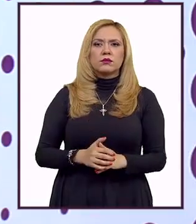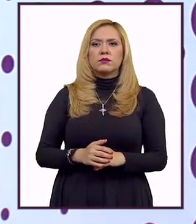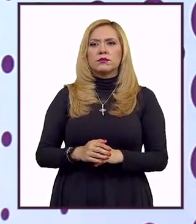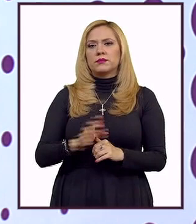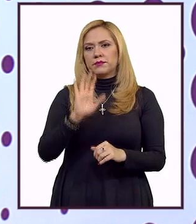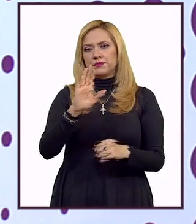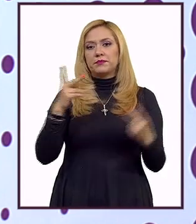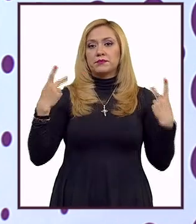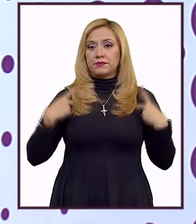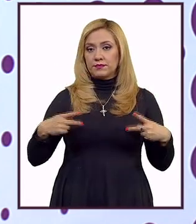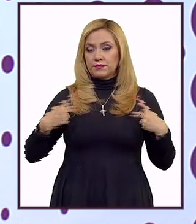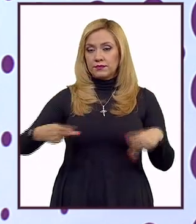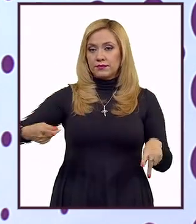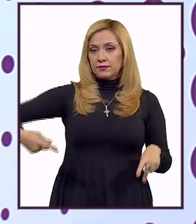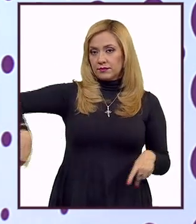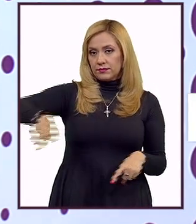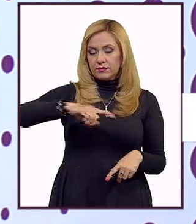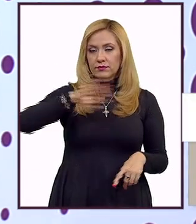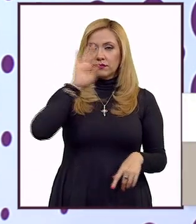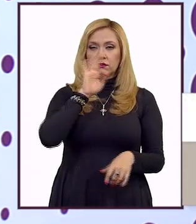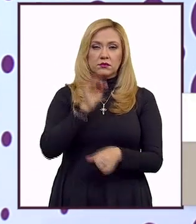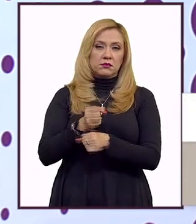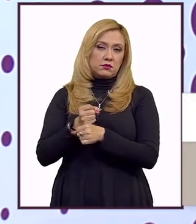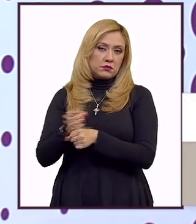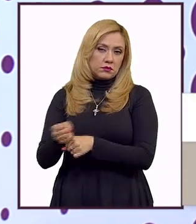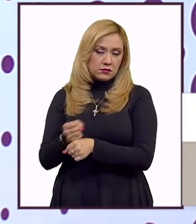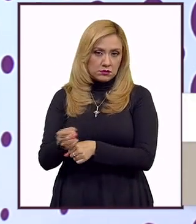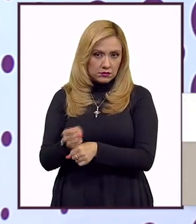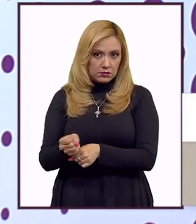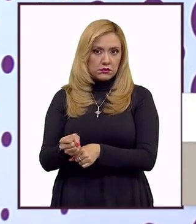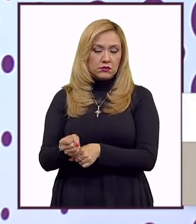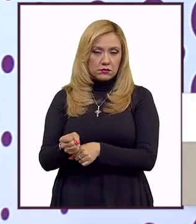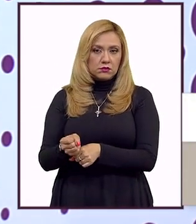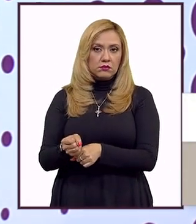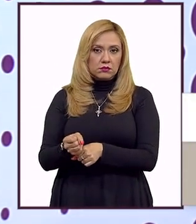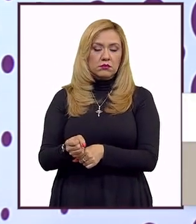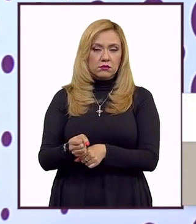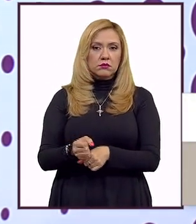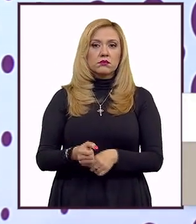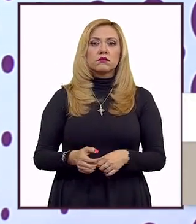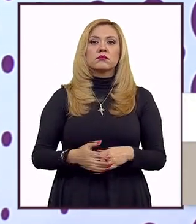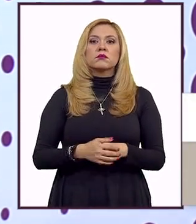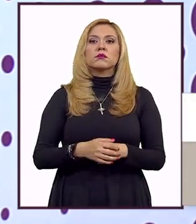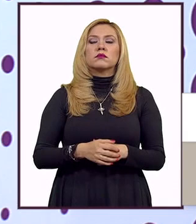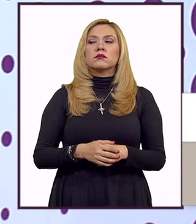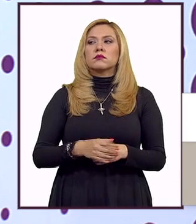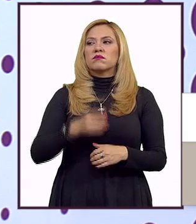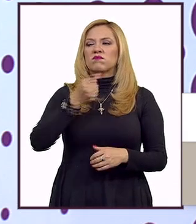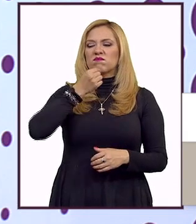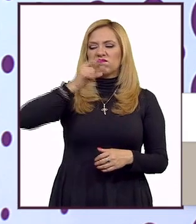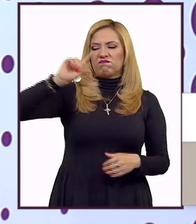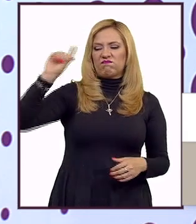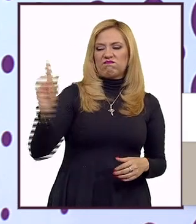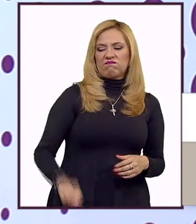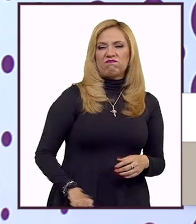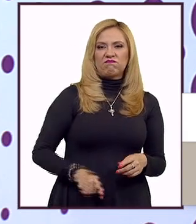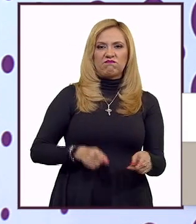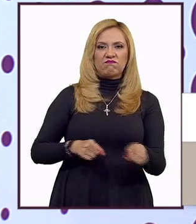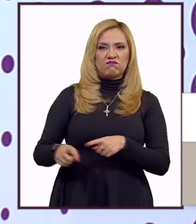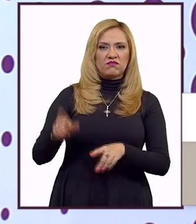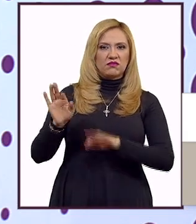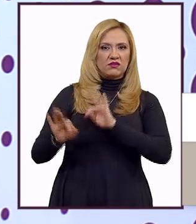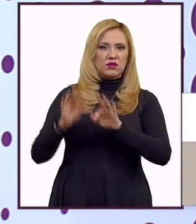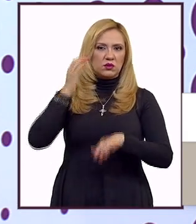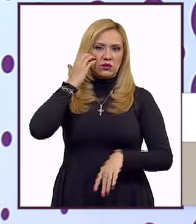Las personas que son posibles víctimas de tortura o penas crueles, inhumanas y degradantes, y también pensando en la lógica de que